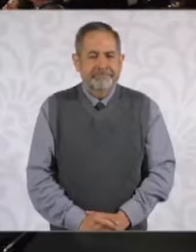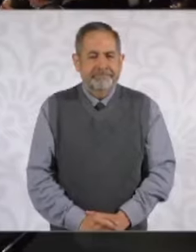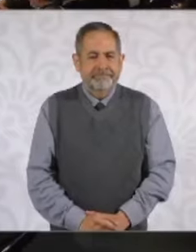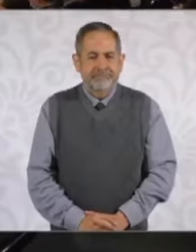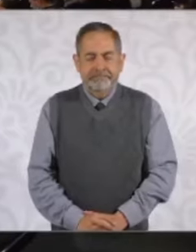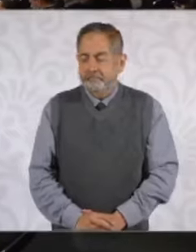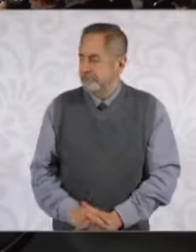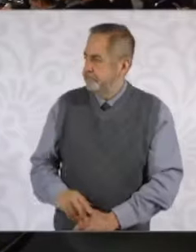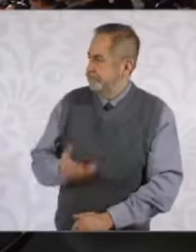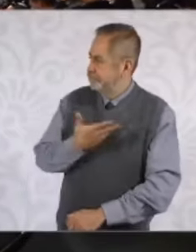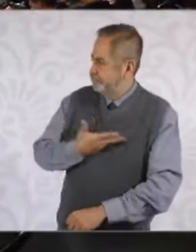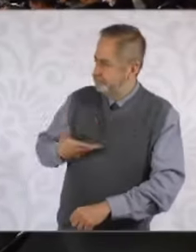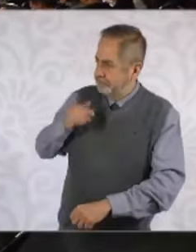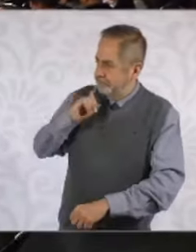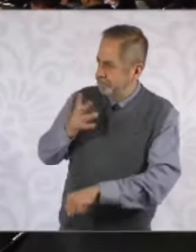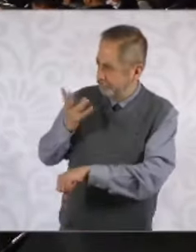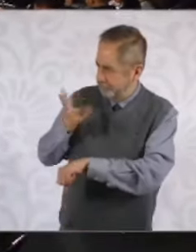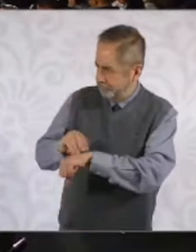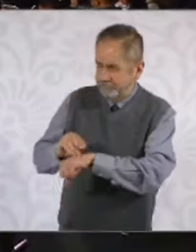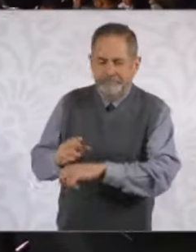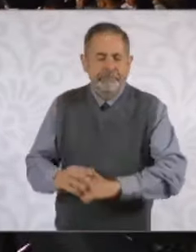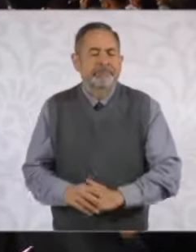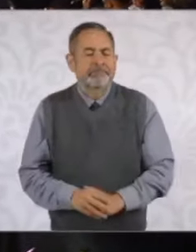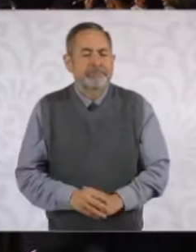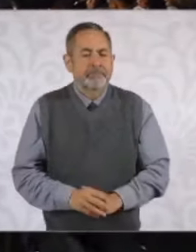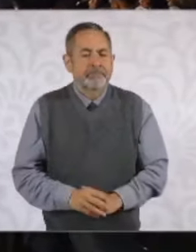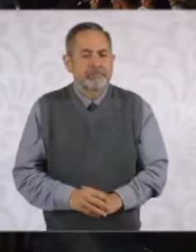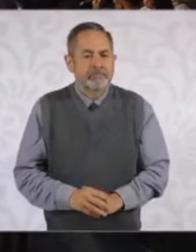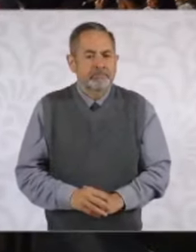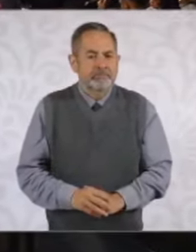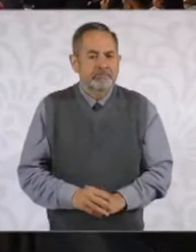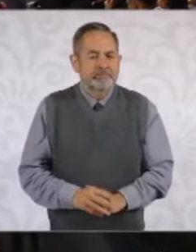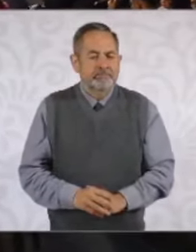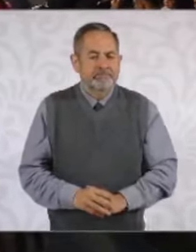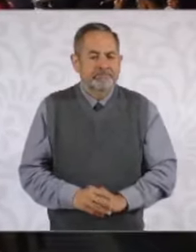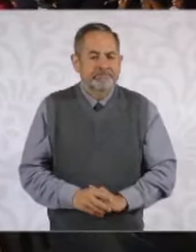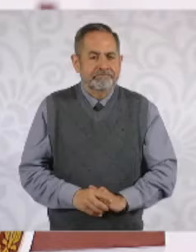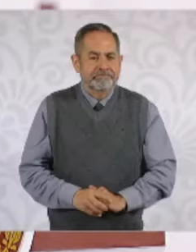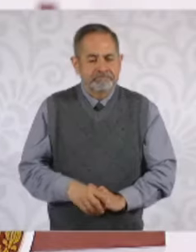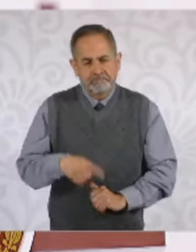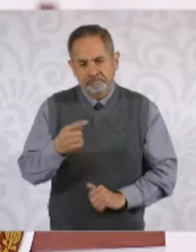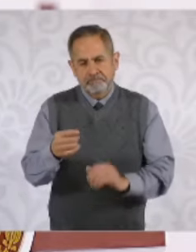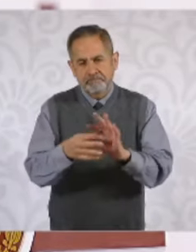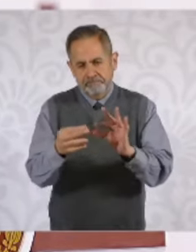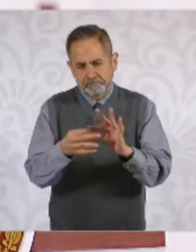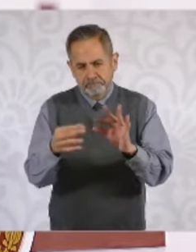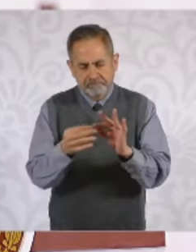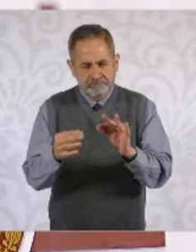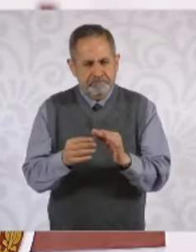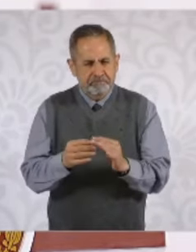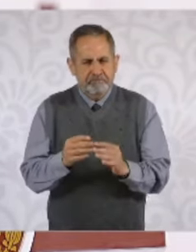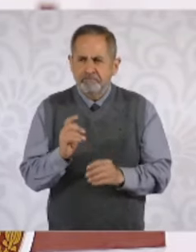Con su permiso, presidenta. Vamos a continuar viendo cómo